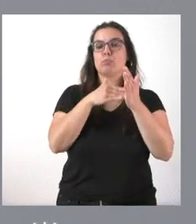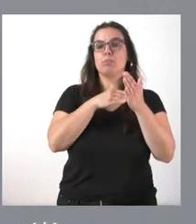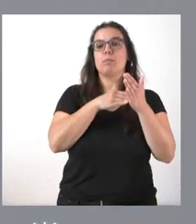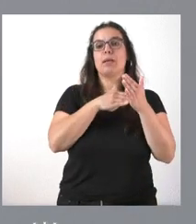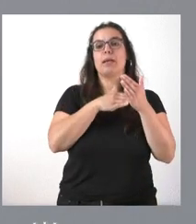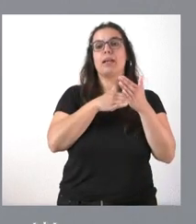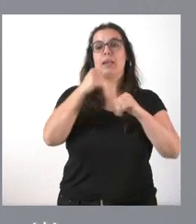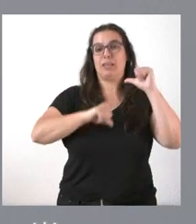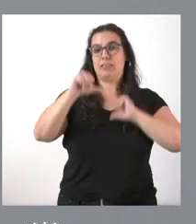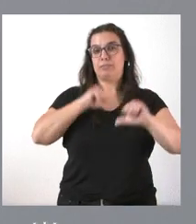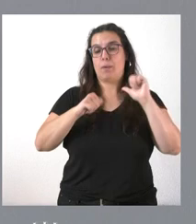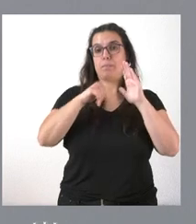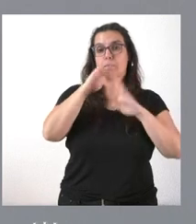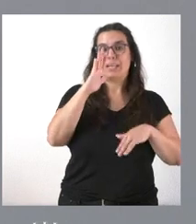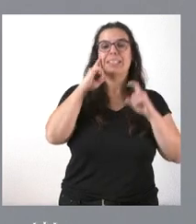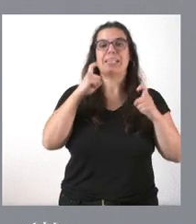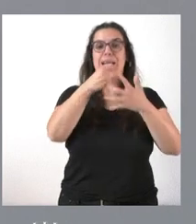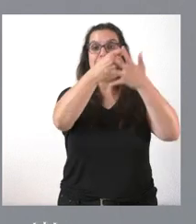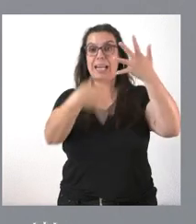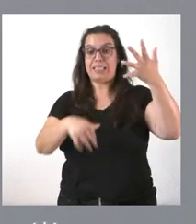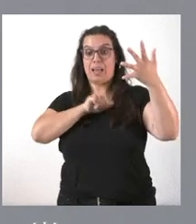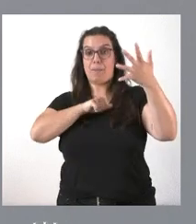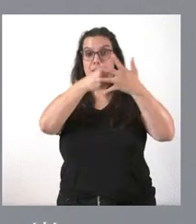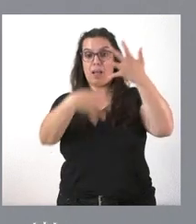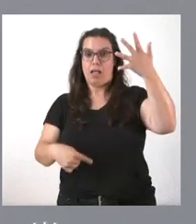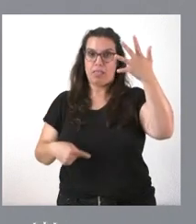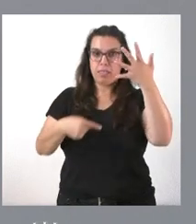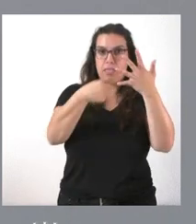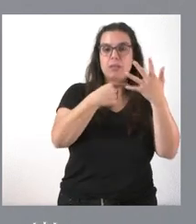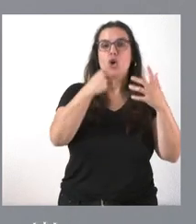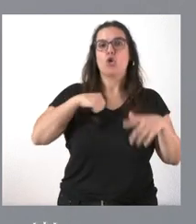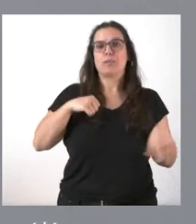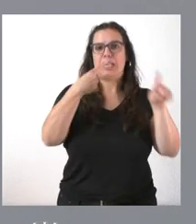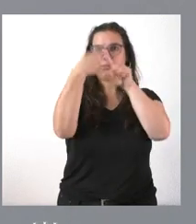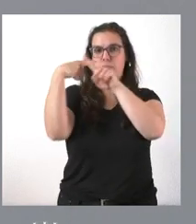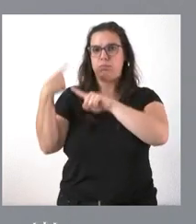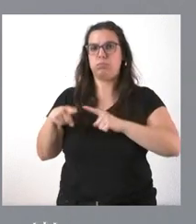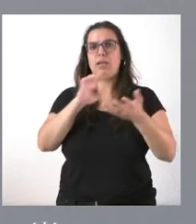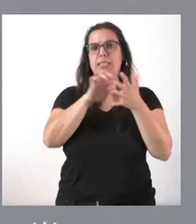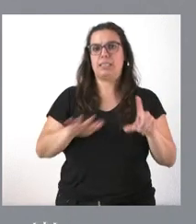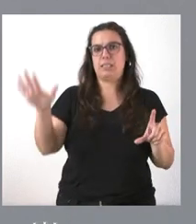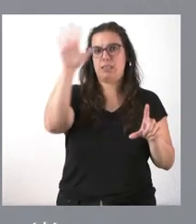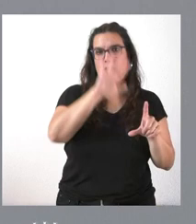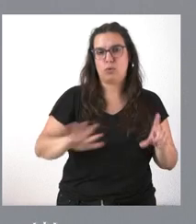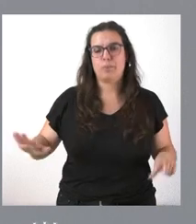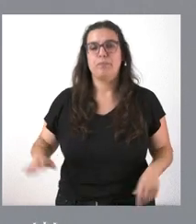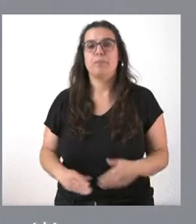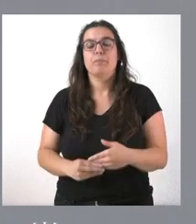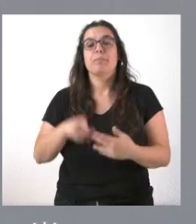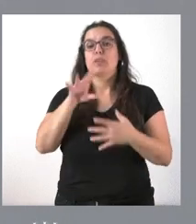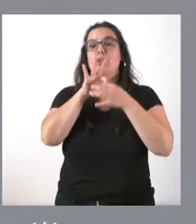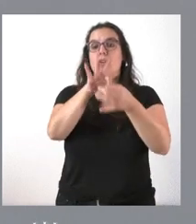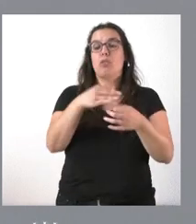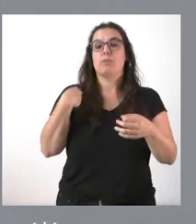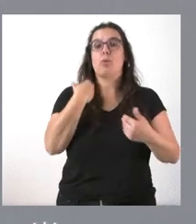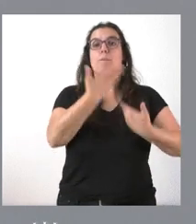quirúrgicos y reducir la listas de espera en diversos hospitales de la comunidad esto tiene que ver con